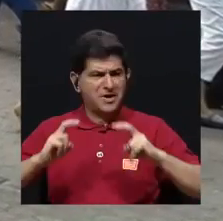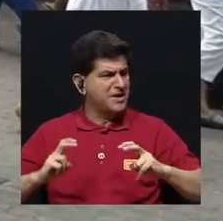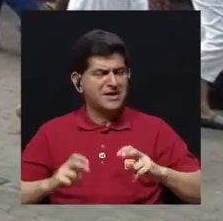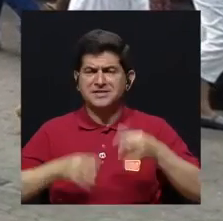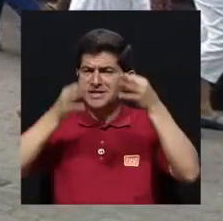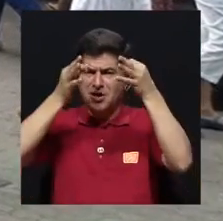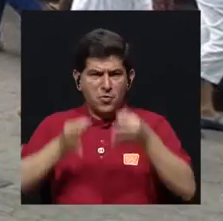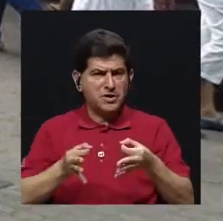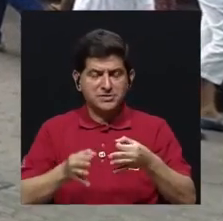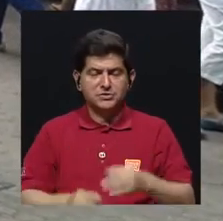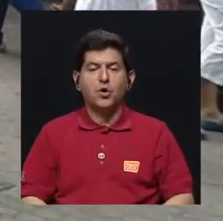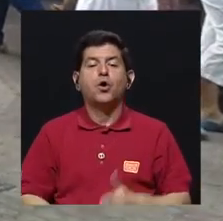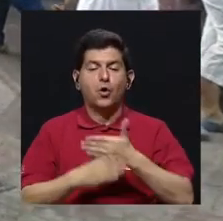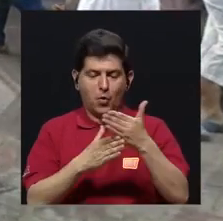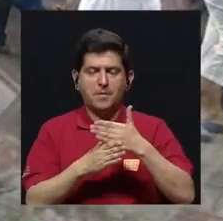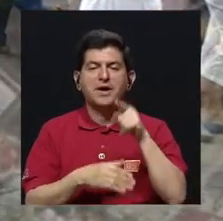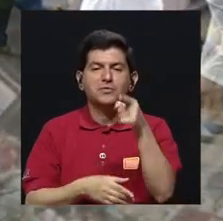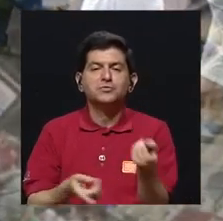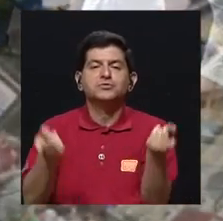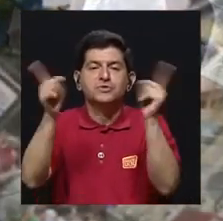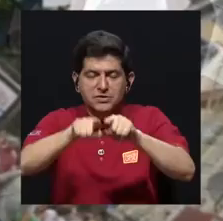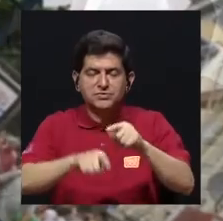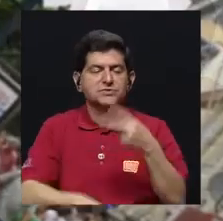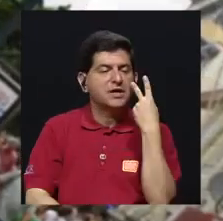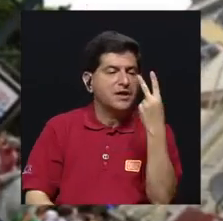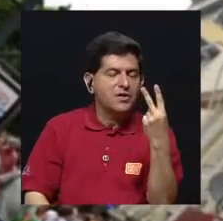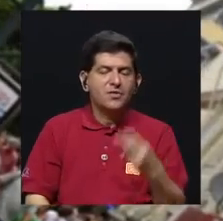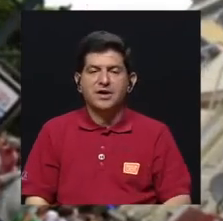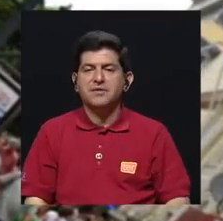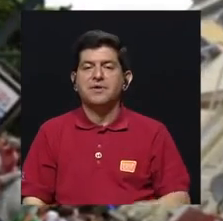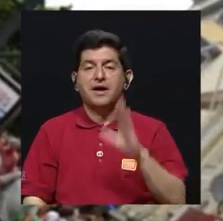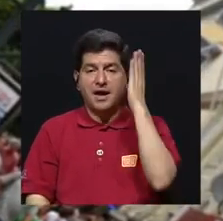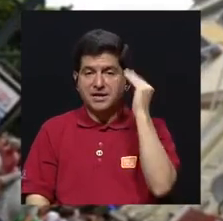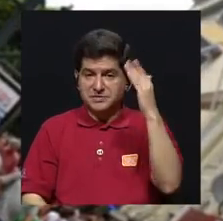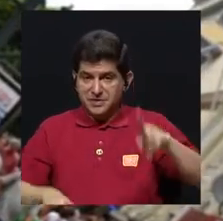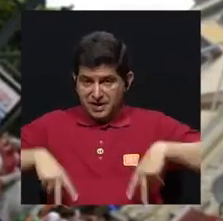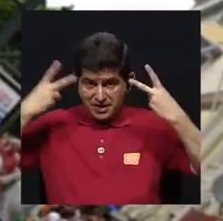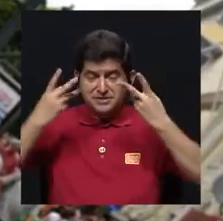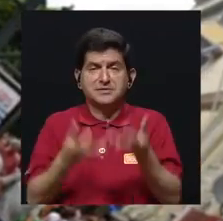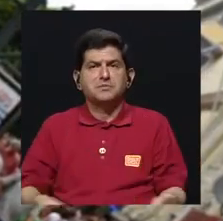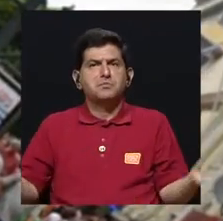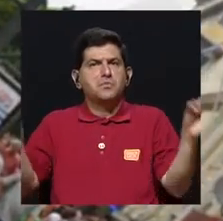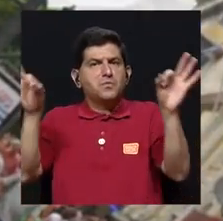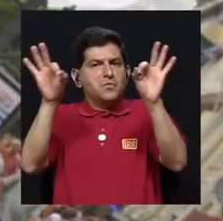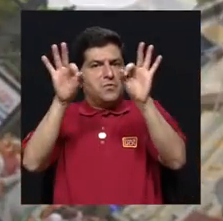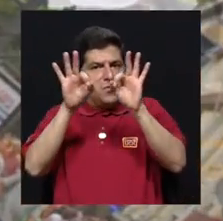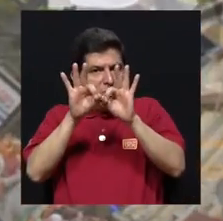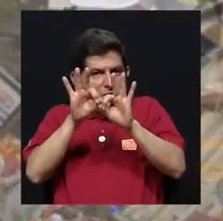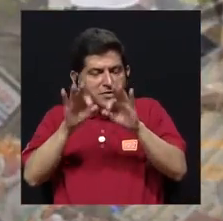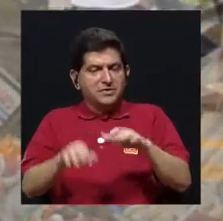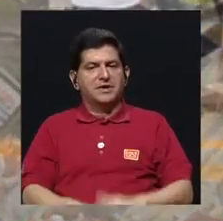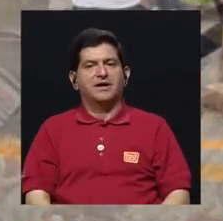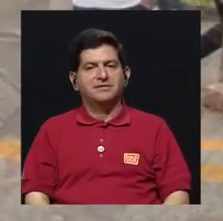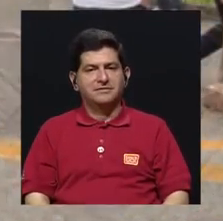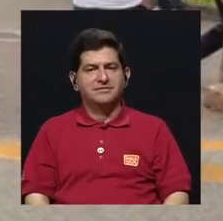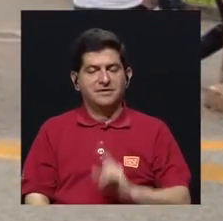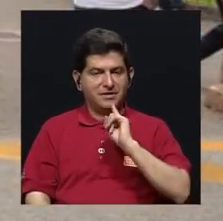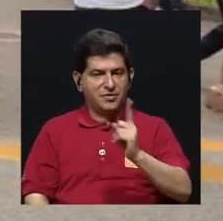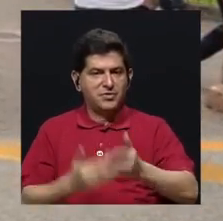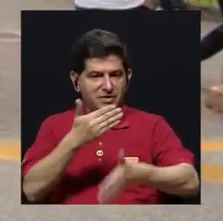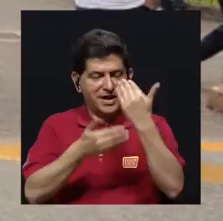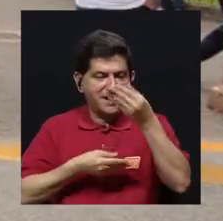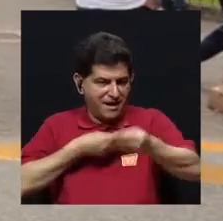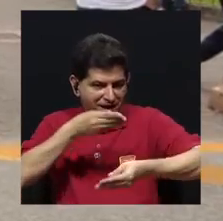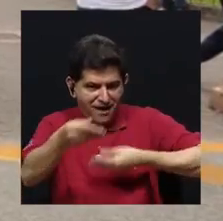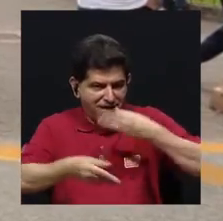estás compartiendo lo que te pasa, lo que vi, lo que ves. Y creo que es muy importante y muy rico como ese